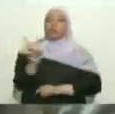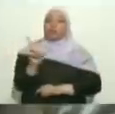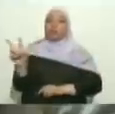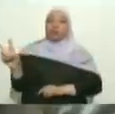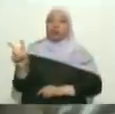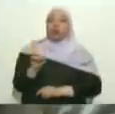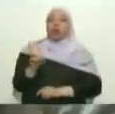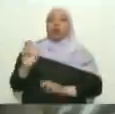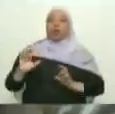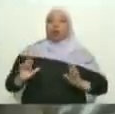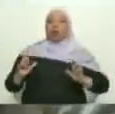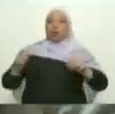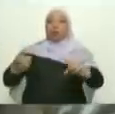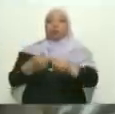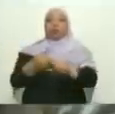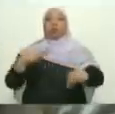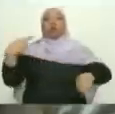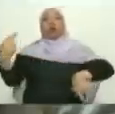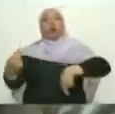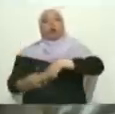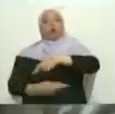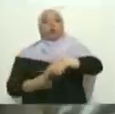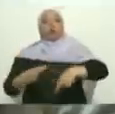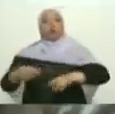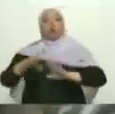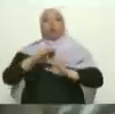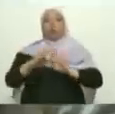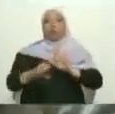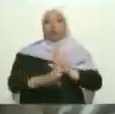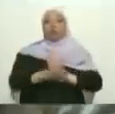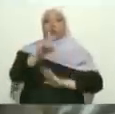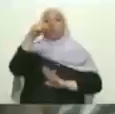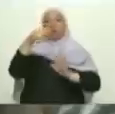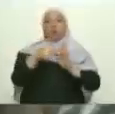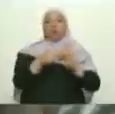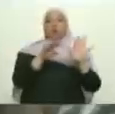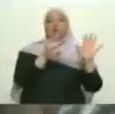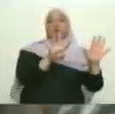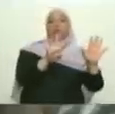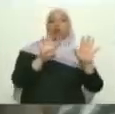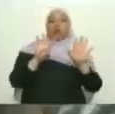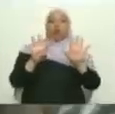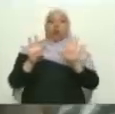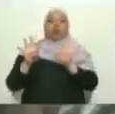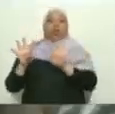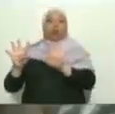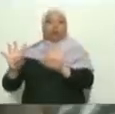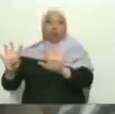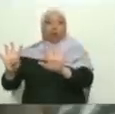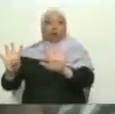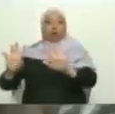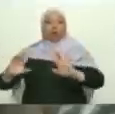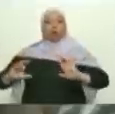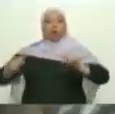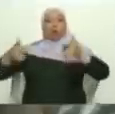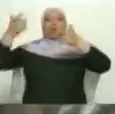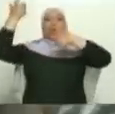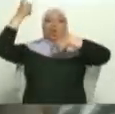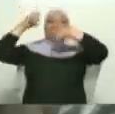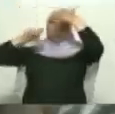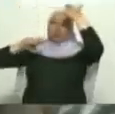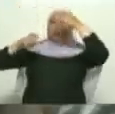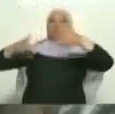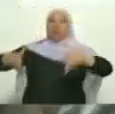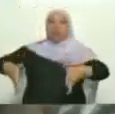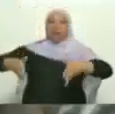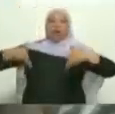a la luz de la Revolución Constituyente del año de 1999, a partir del triunfo